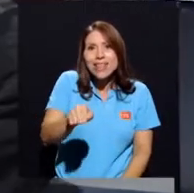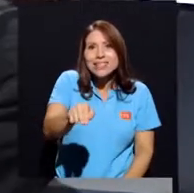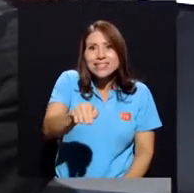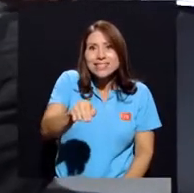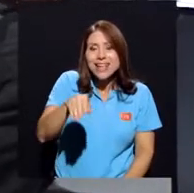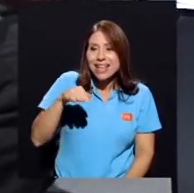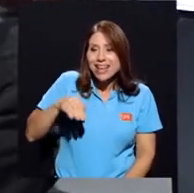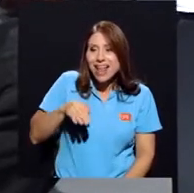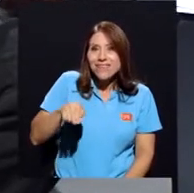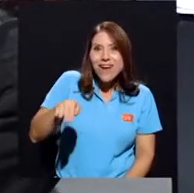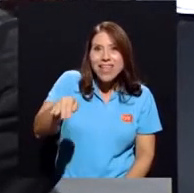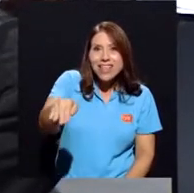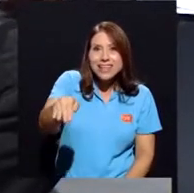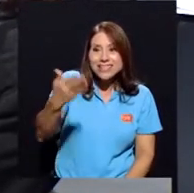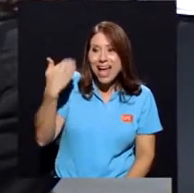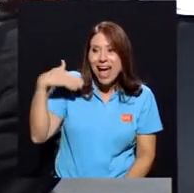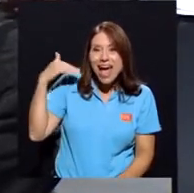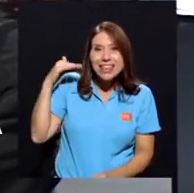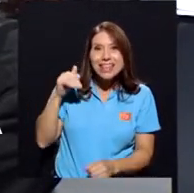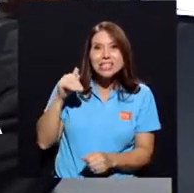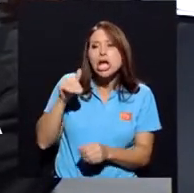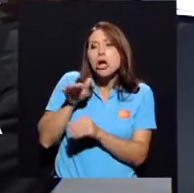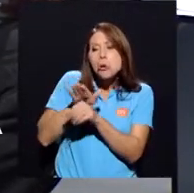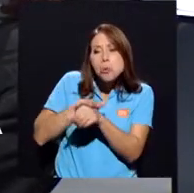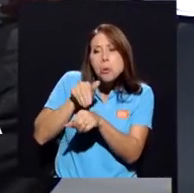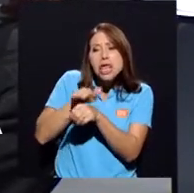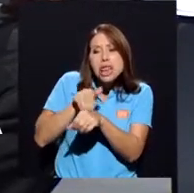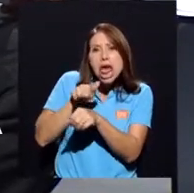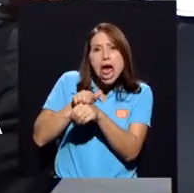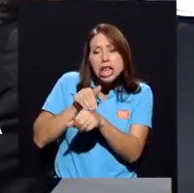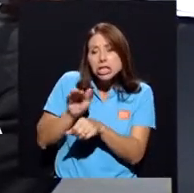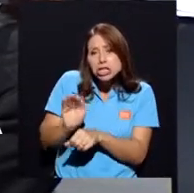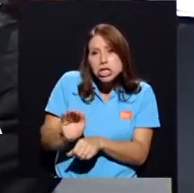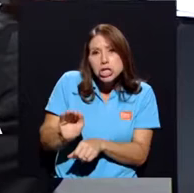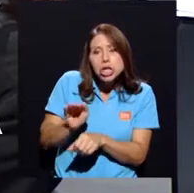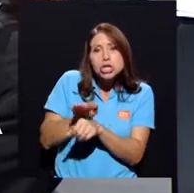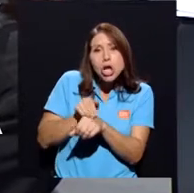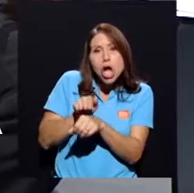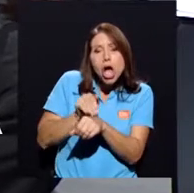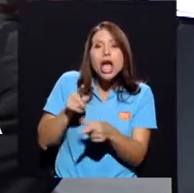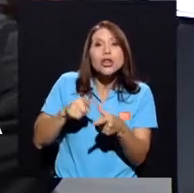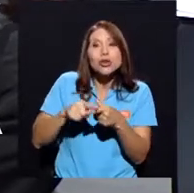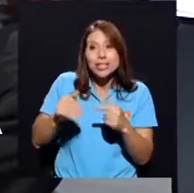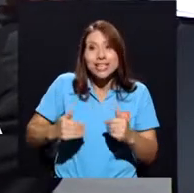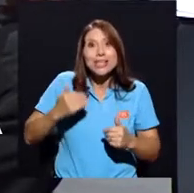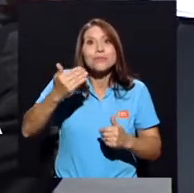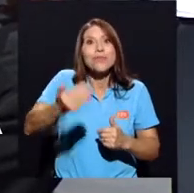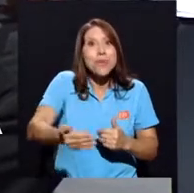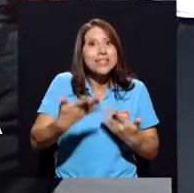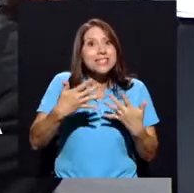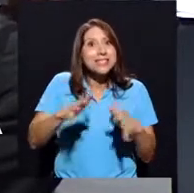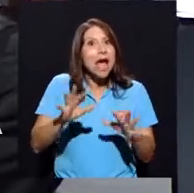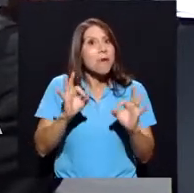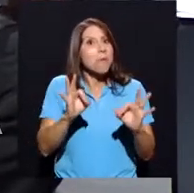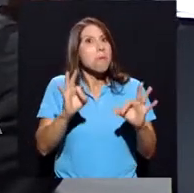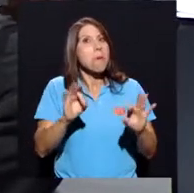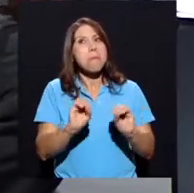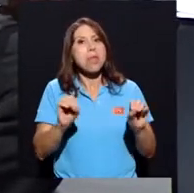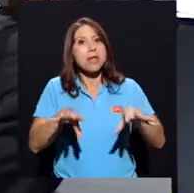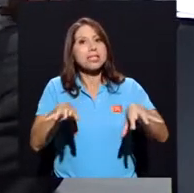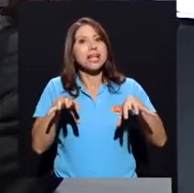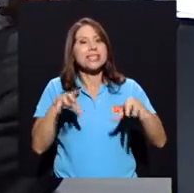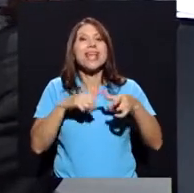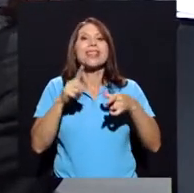chupa dashi cuidadas cuando era pequeñitas vivían mejor sin este es cuando están grandes dice vamos a hacer un ejercicio con humanos de ahí lo plantearon y bueno